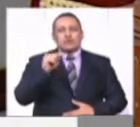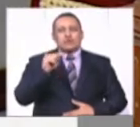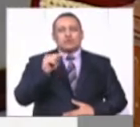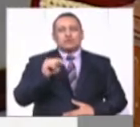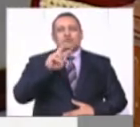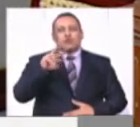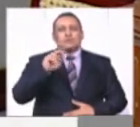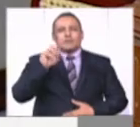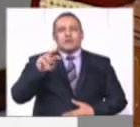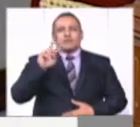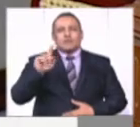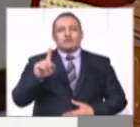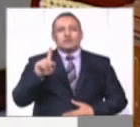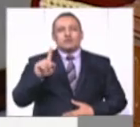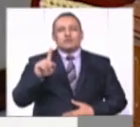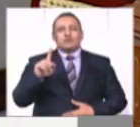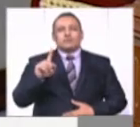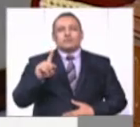050-2021